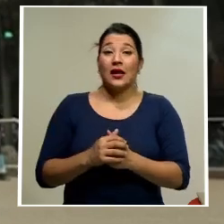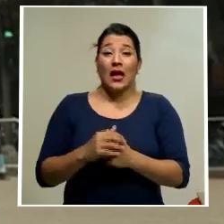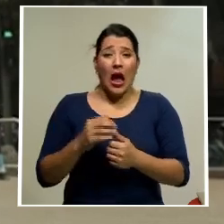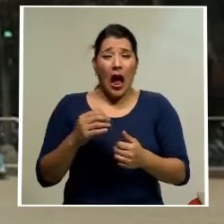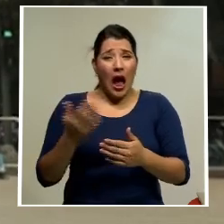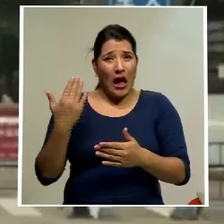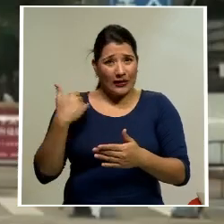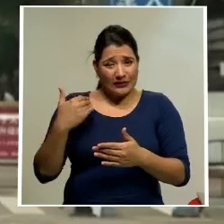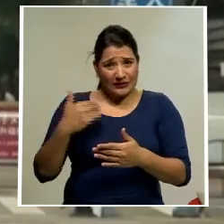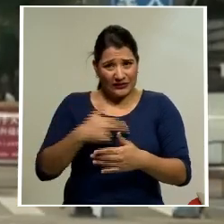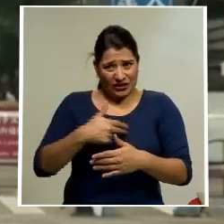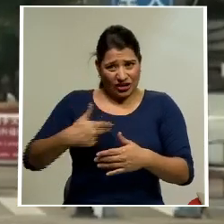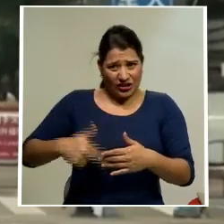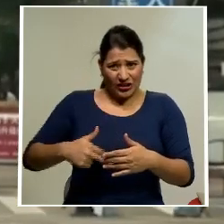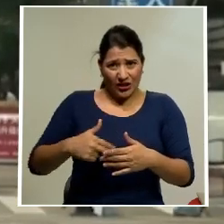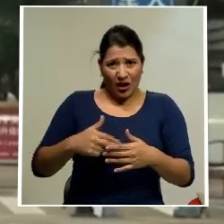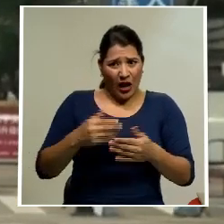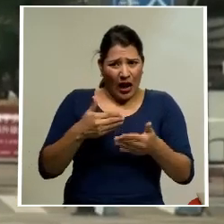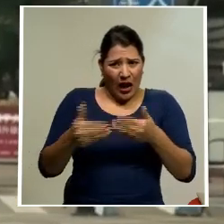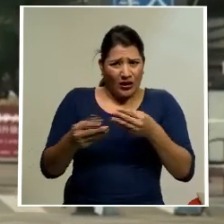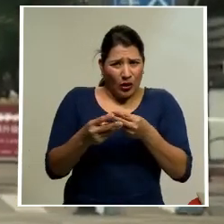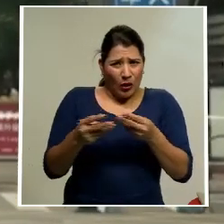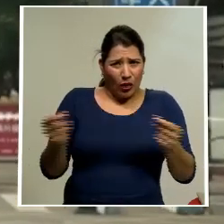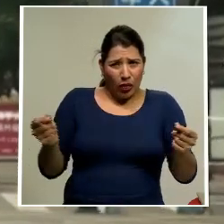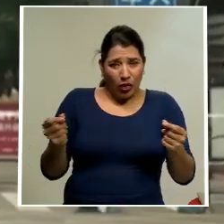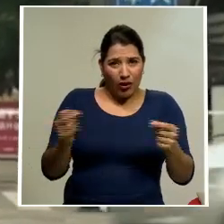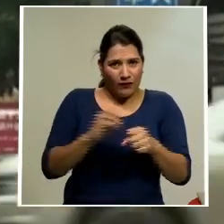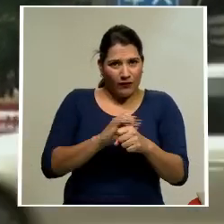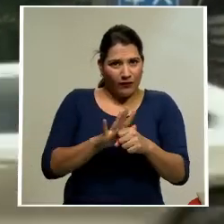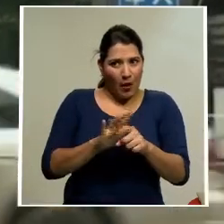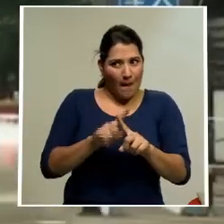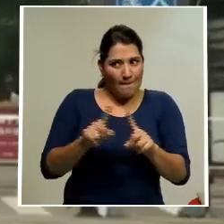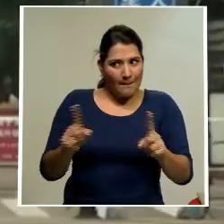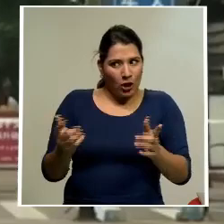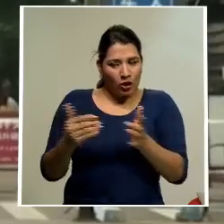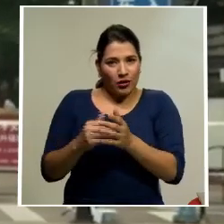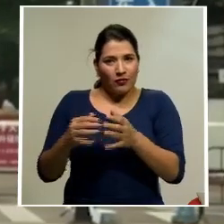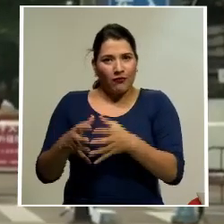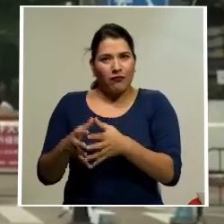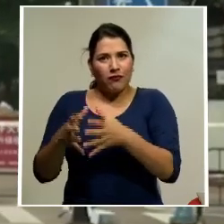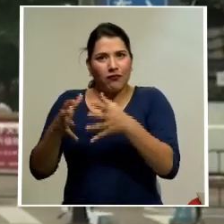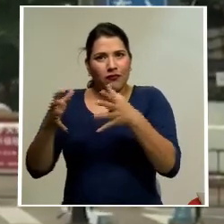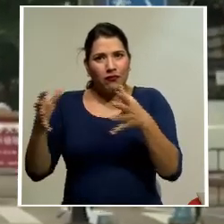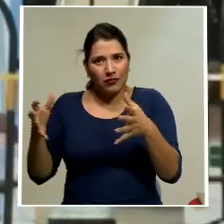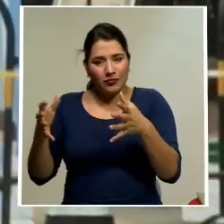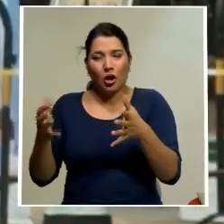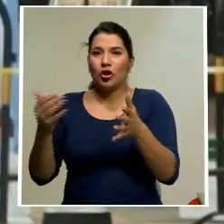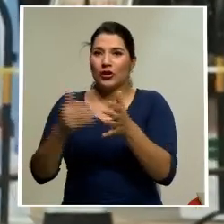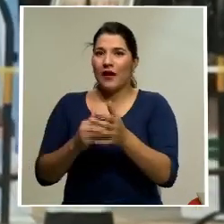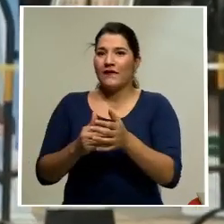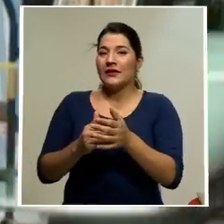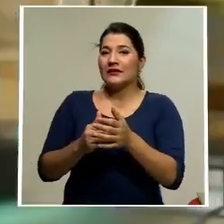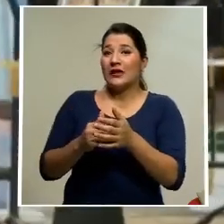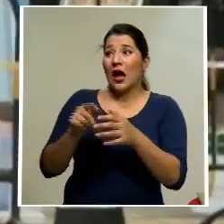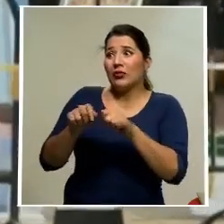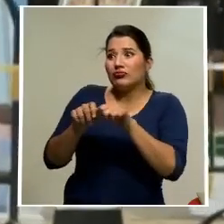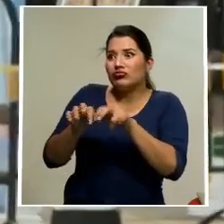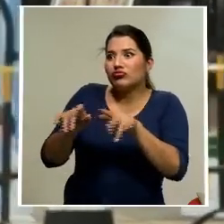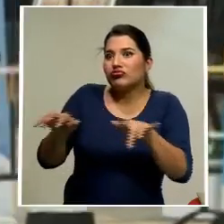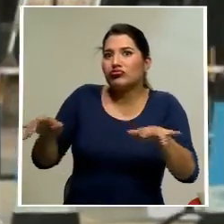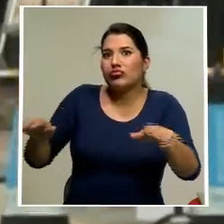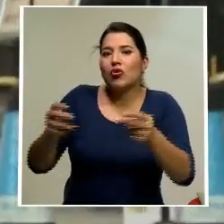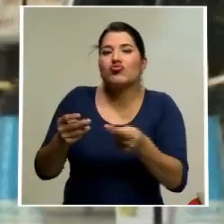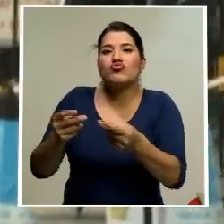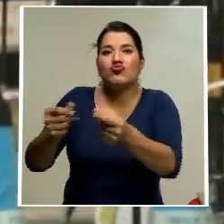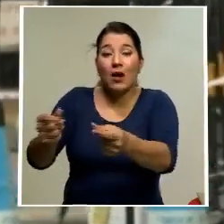erradicado en China, pero el mes pasado se descubrieron nuevos casos en Nankín, en el este del país, un foco que se propagó